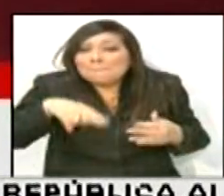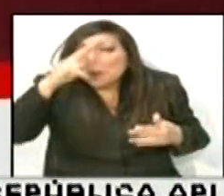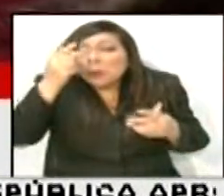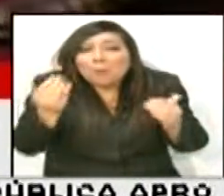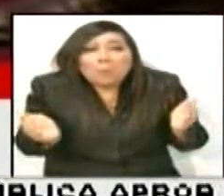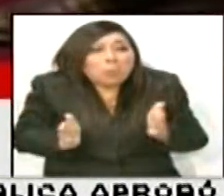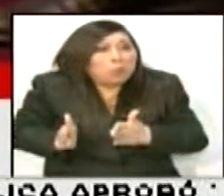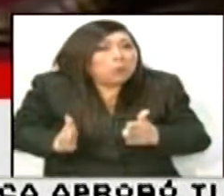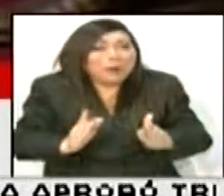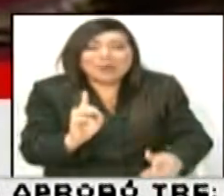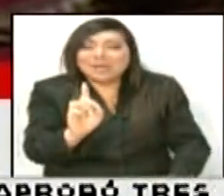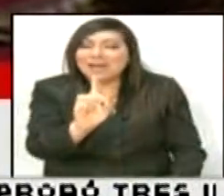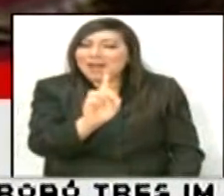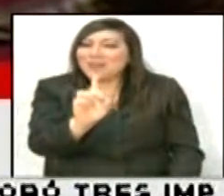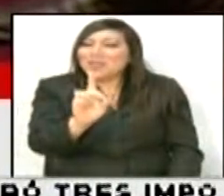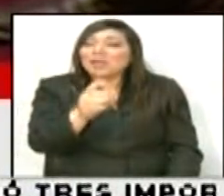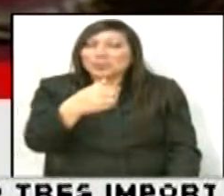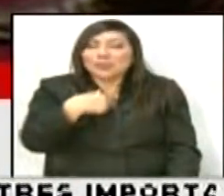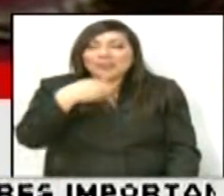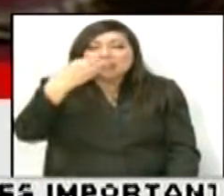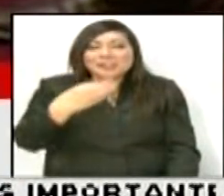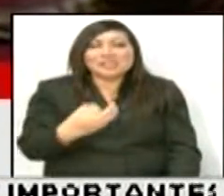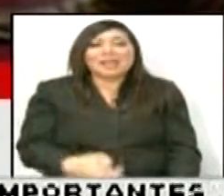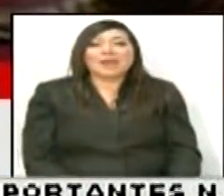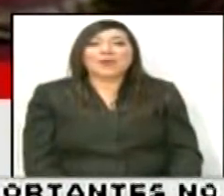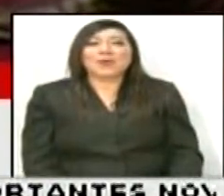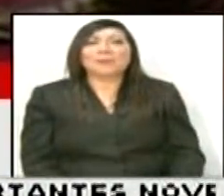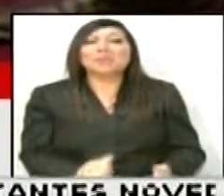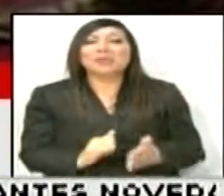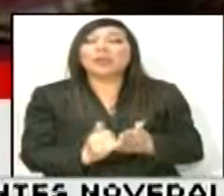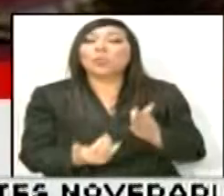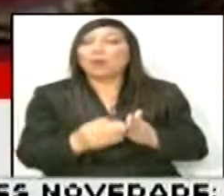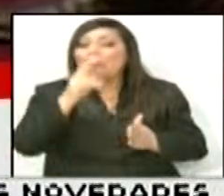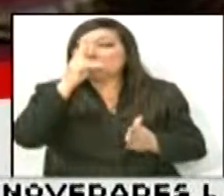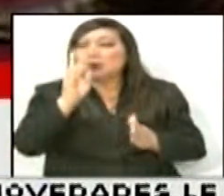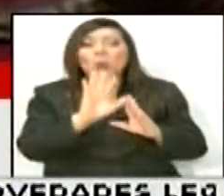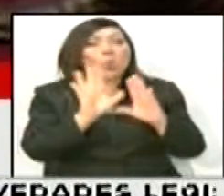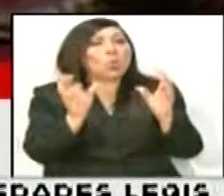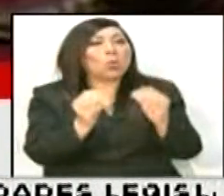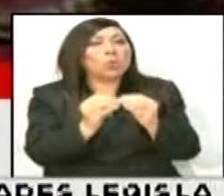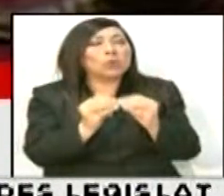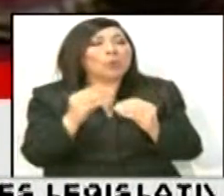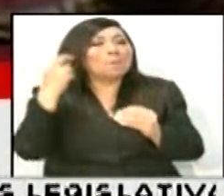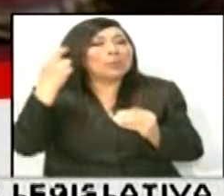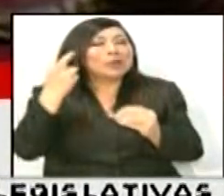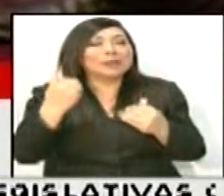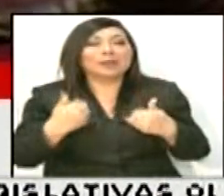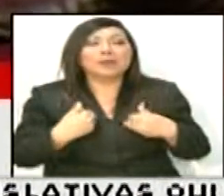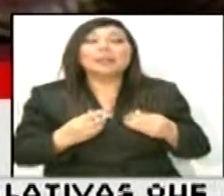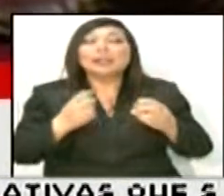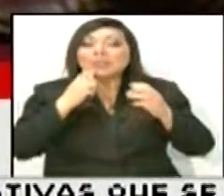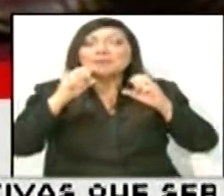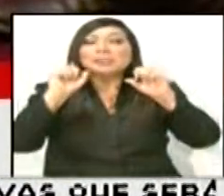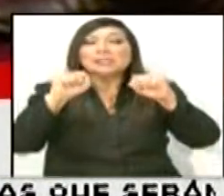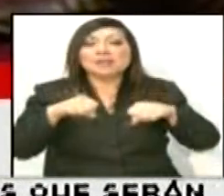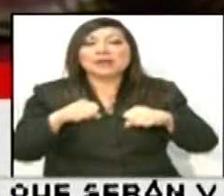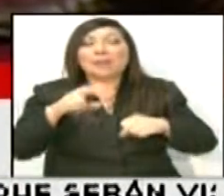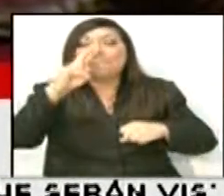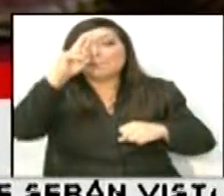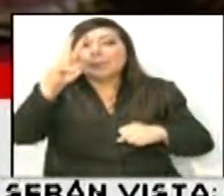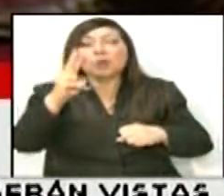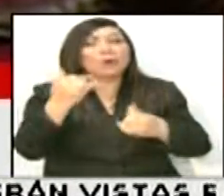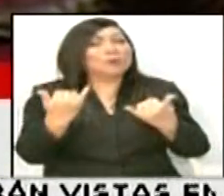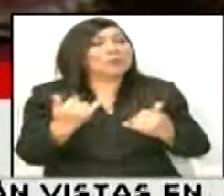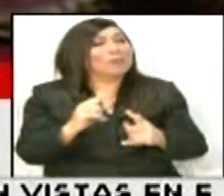perdiendo el rumbo? No, señor presidente, yo estoy convencido, estamos convencidos en Nuevo Perú y en conjunto de fuerzas políticas del país, en nuestra convicción, que la patria está en